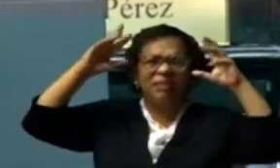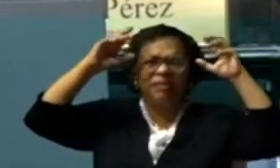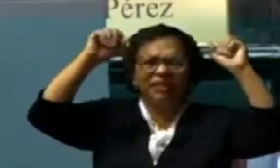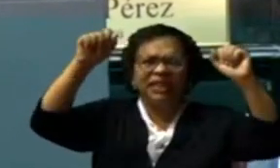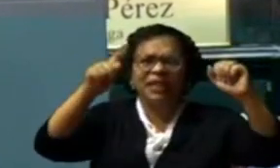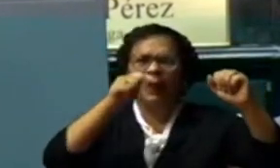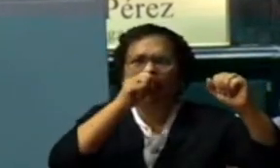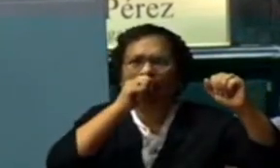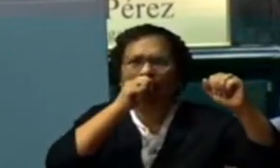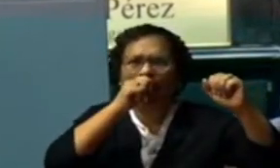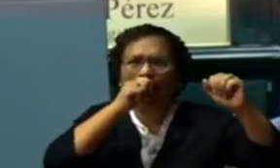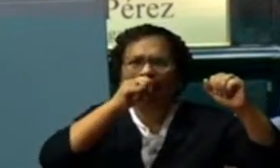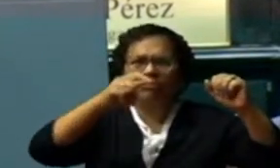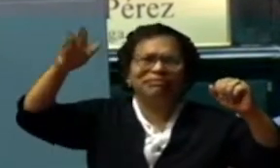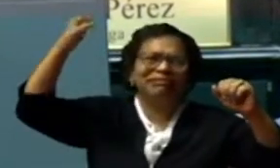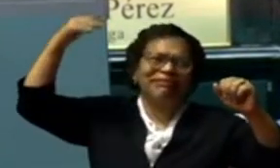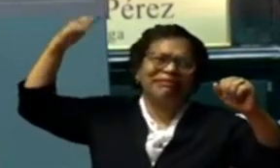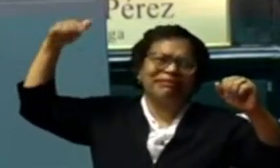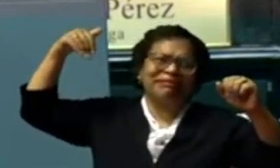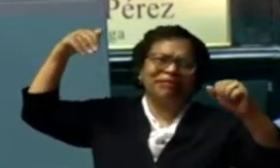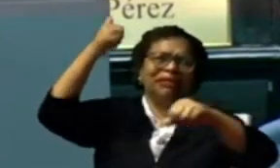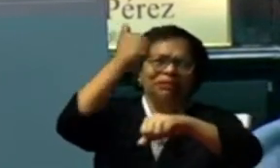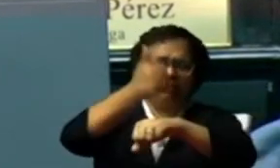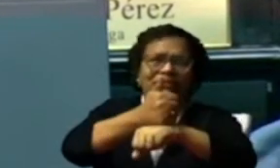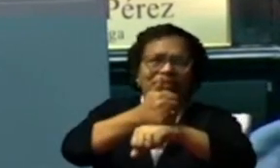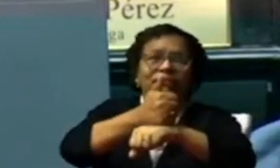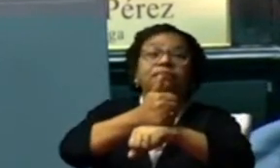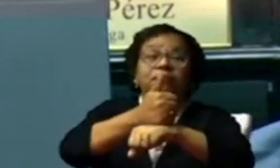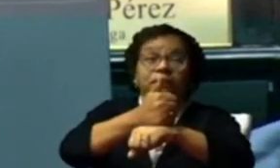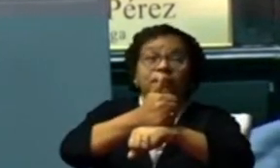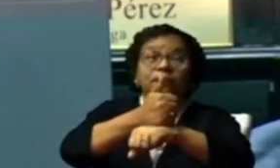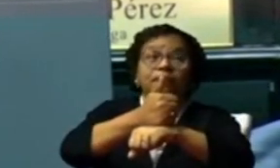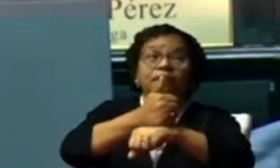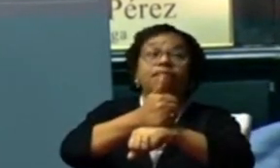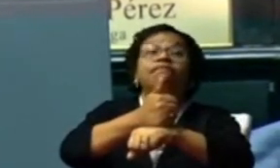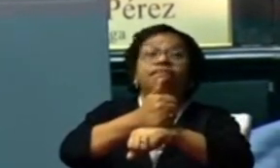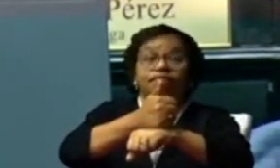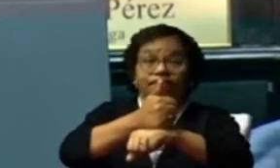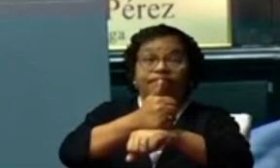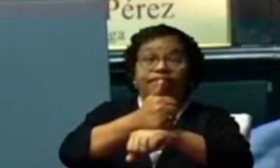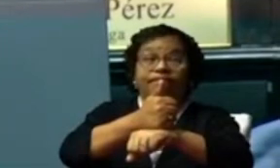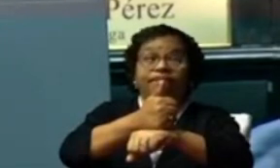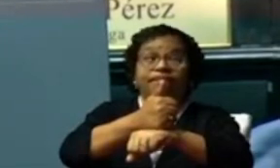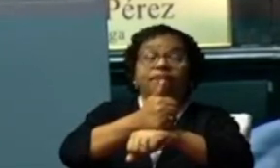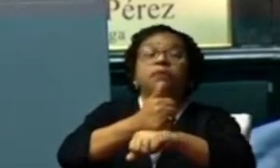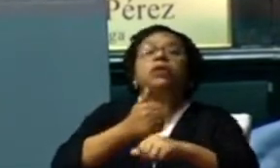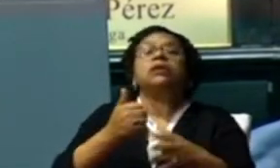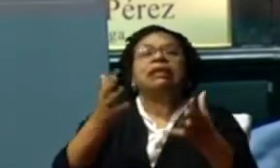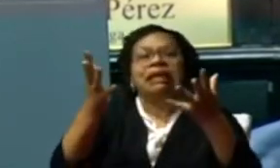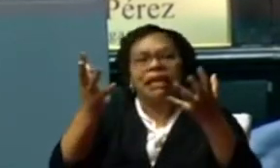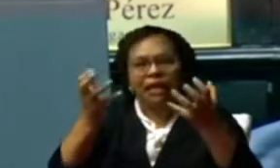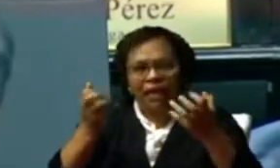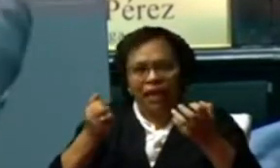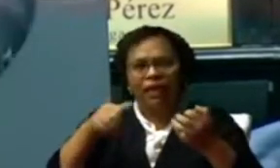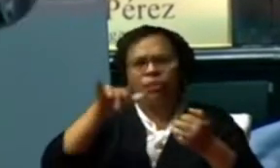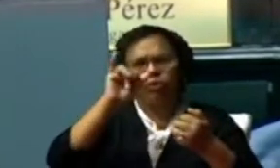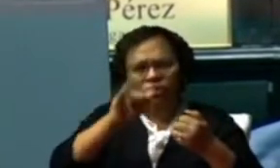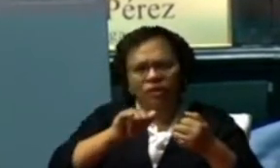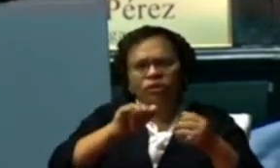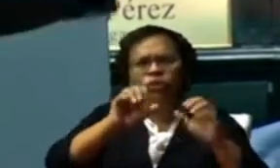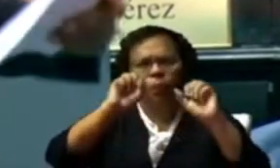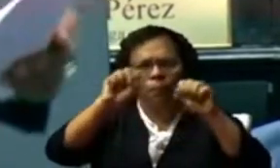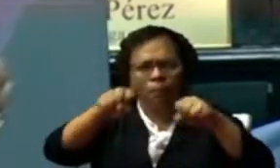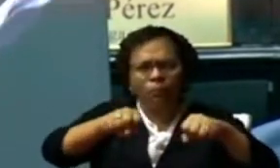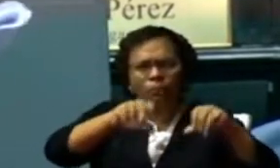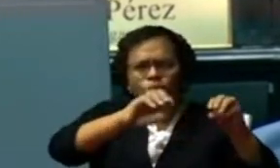tanto, para ser más corto con la intervención, eso es el motivo fundamental, porque la ciudad de Nagua